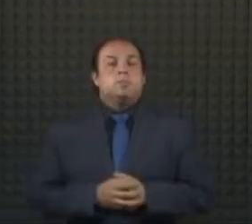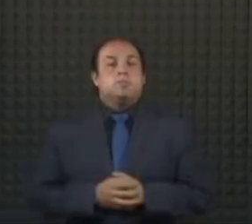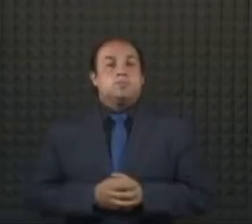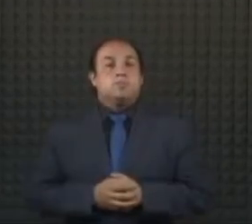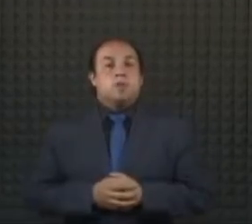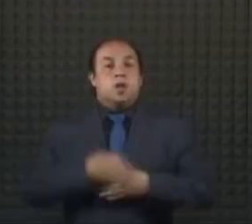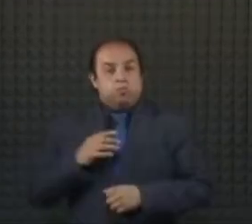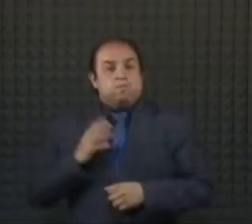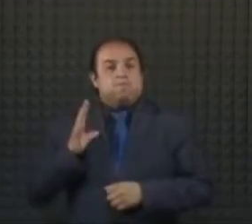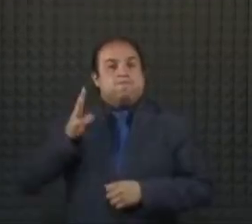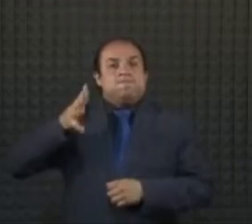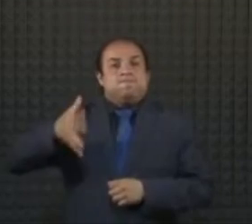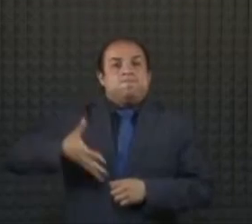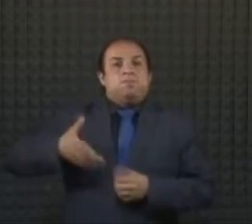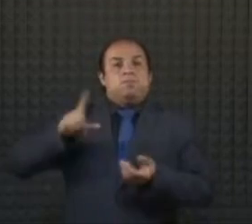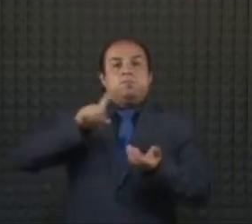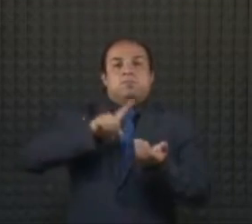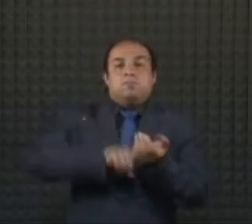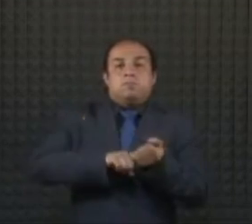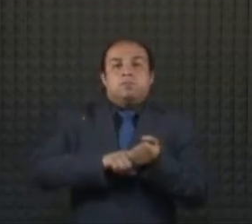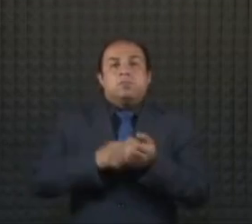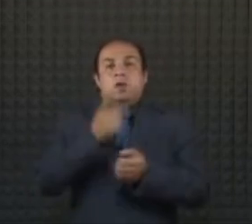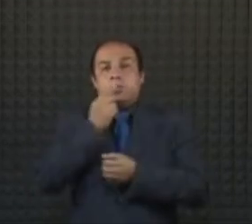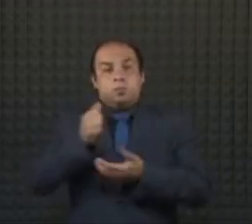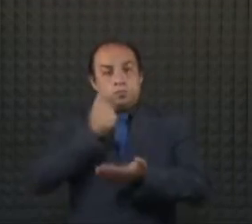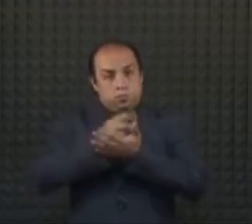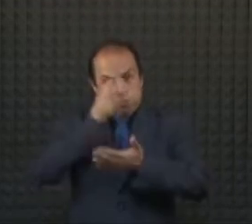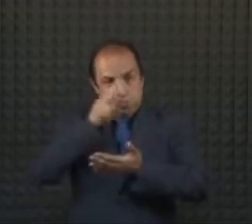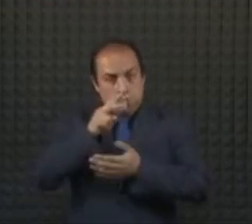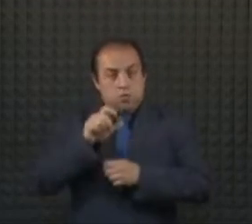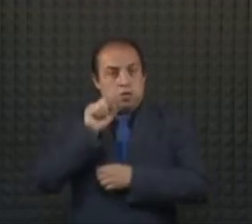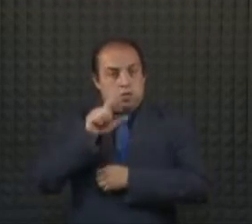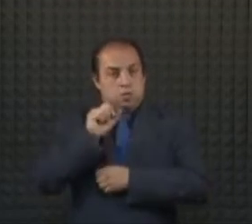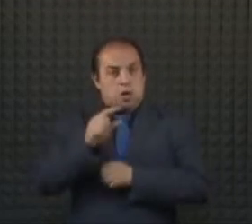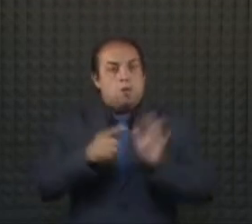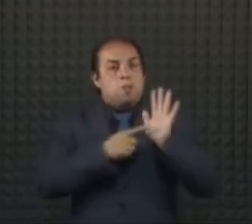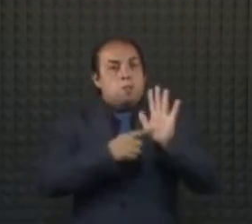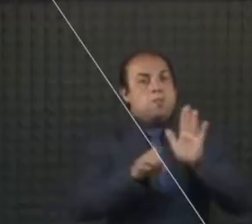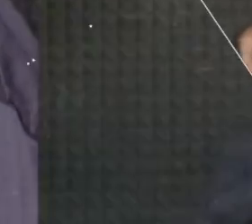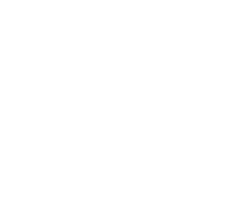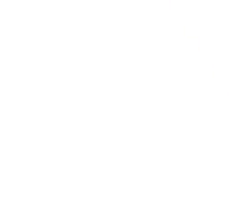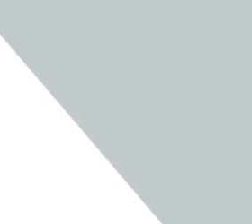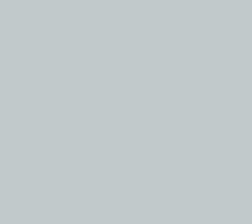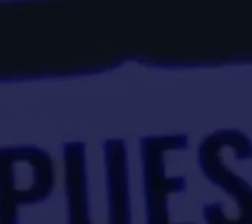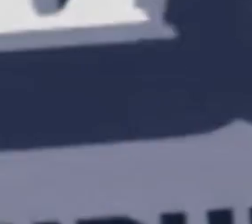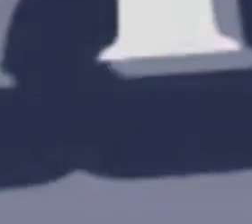fútbol, béisbol, atletismo, ajedrez y natación, entre otras, durante 3 meses.